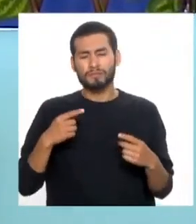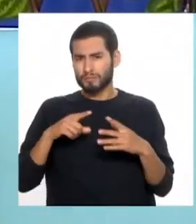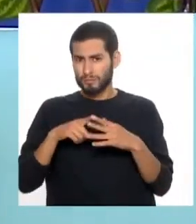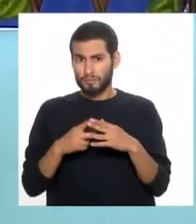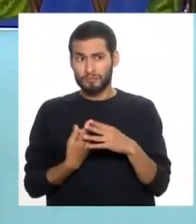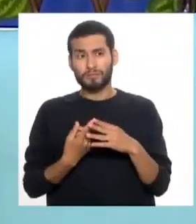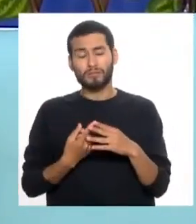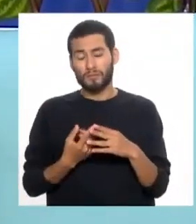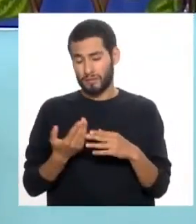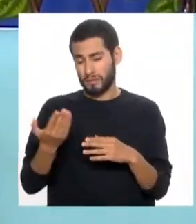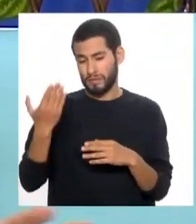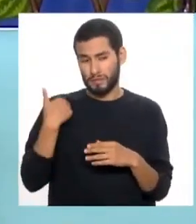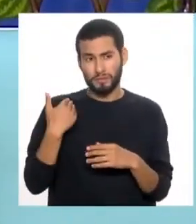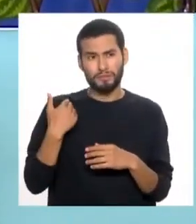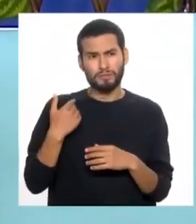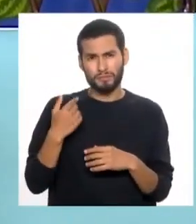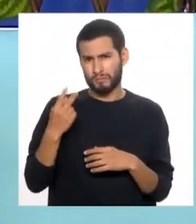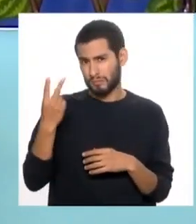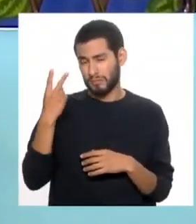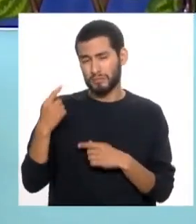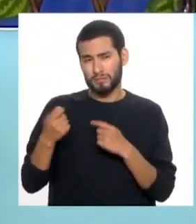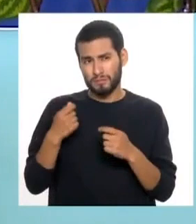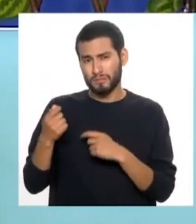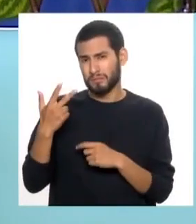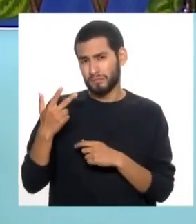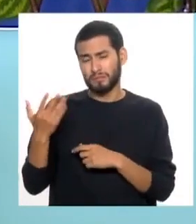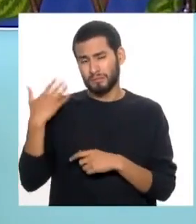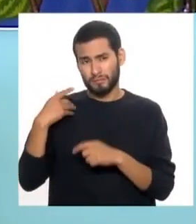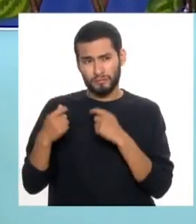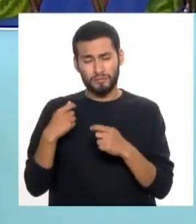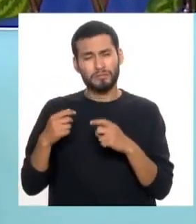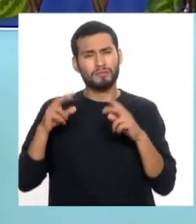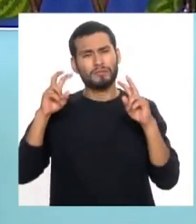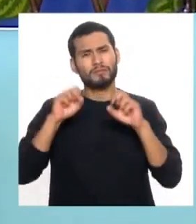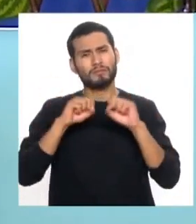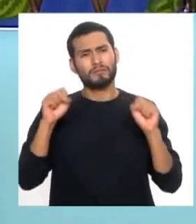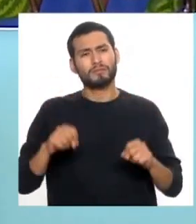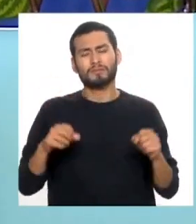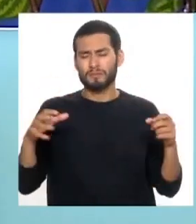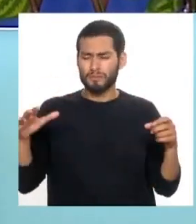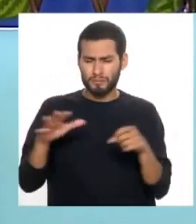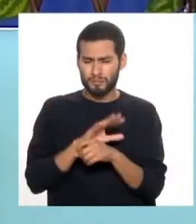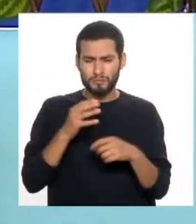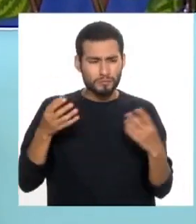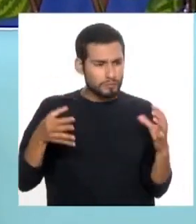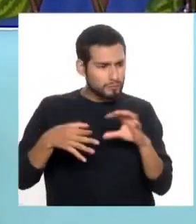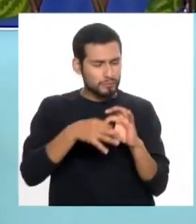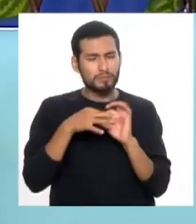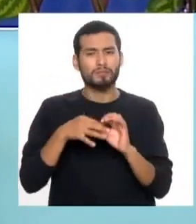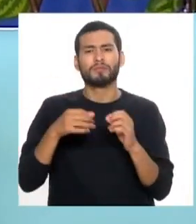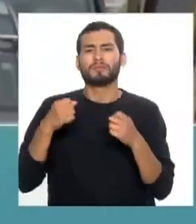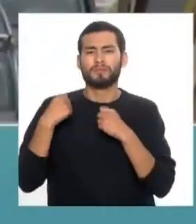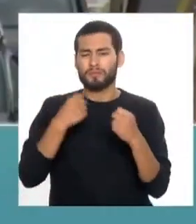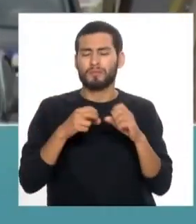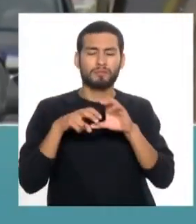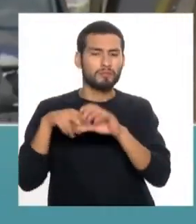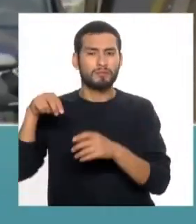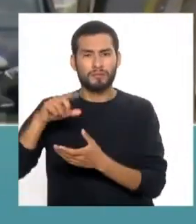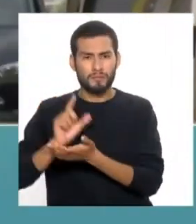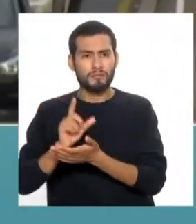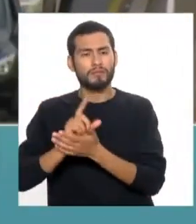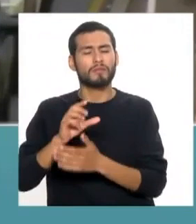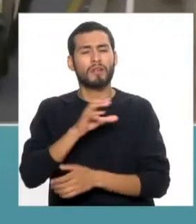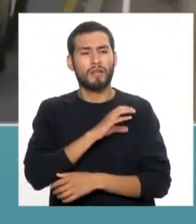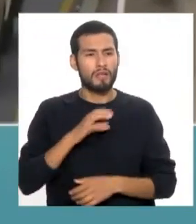empezado de ya desde hace tres gestiones, que es el Sistema Integrado de Transporte, que está para Lima y Callao, que está en